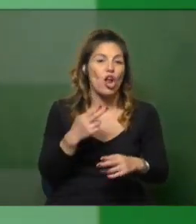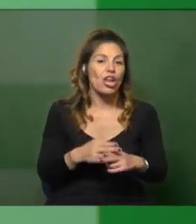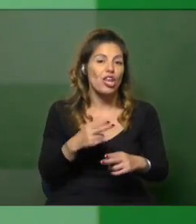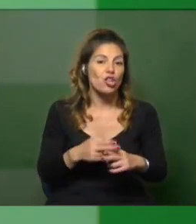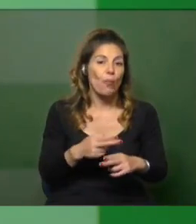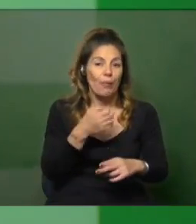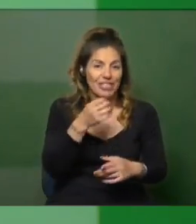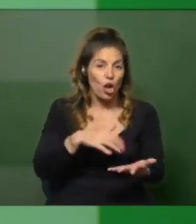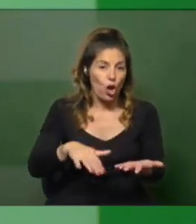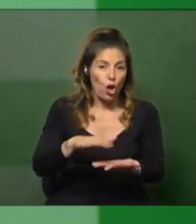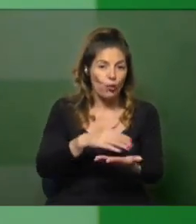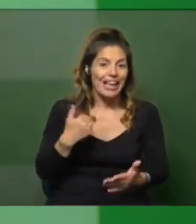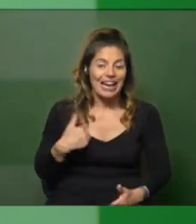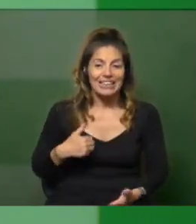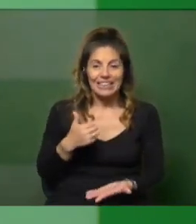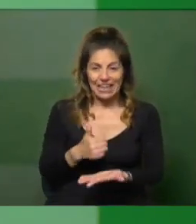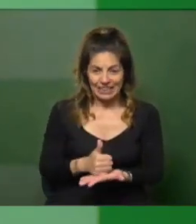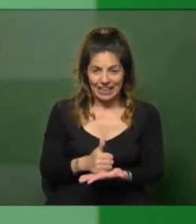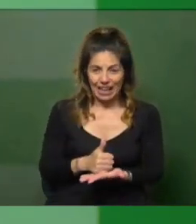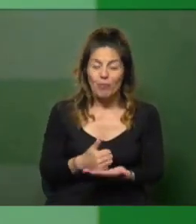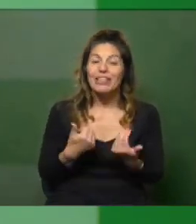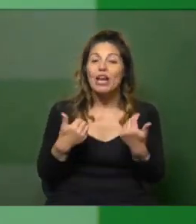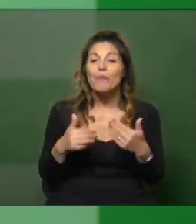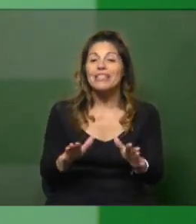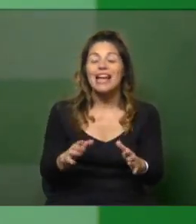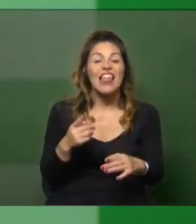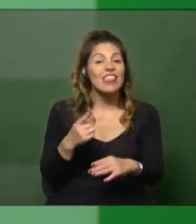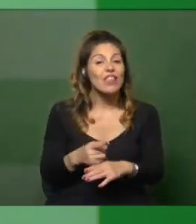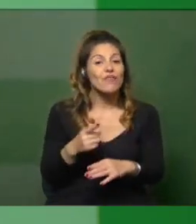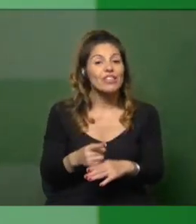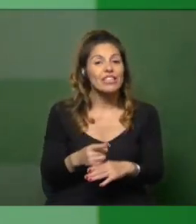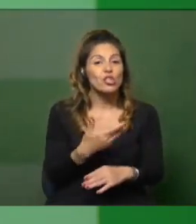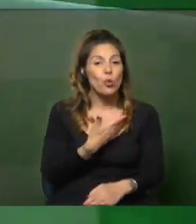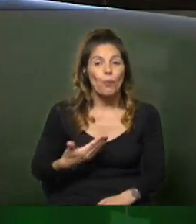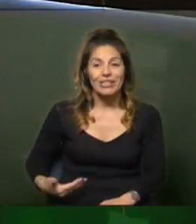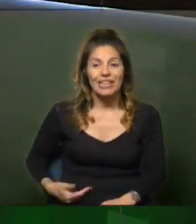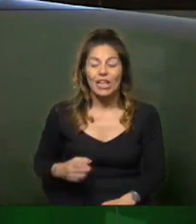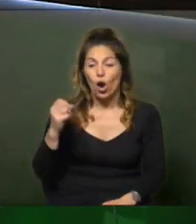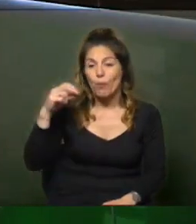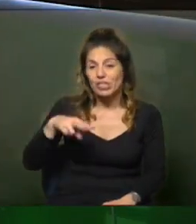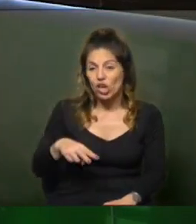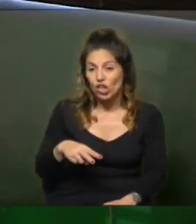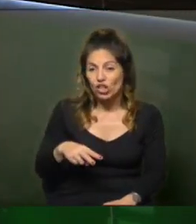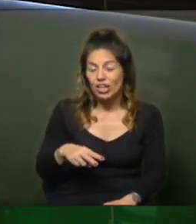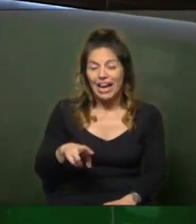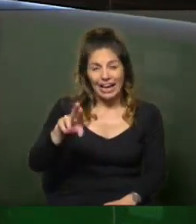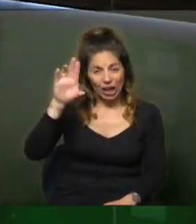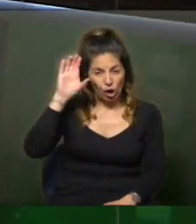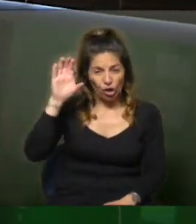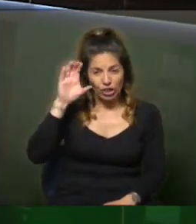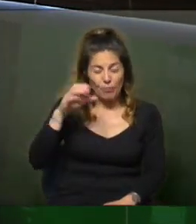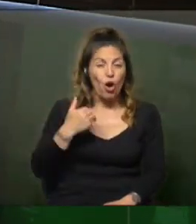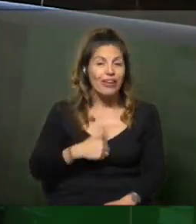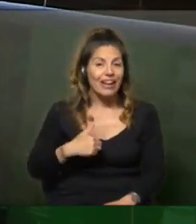decir los lugares donde Argentina está y va a tener que empezar a definir su presidente posiciones no porque recordemos que en